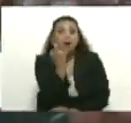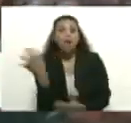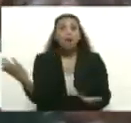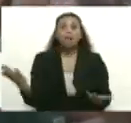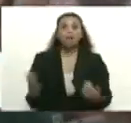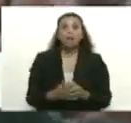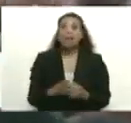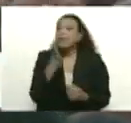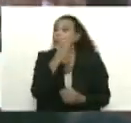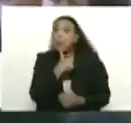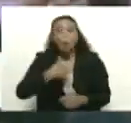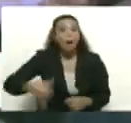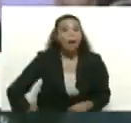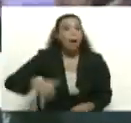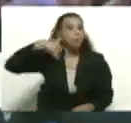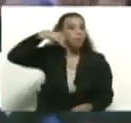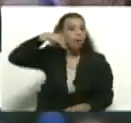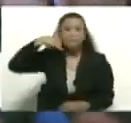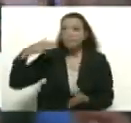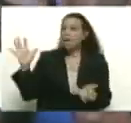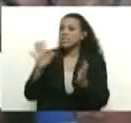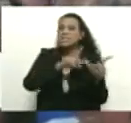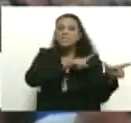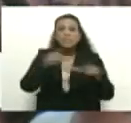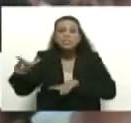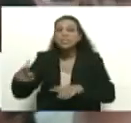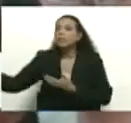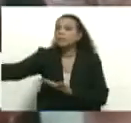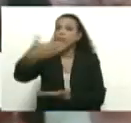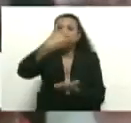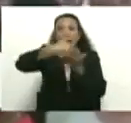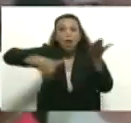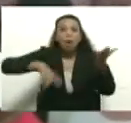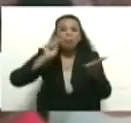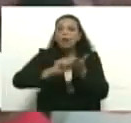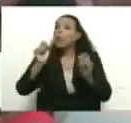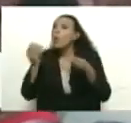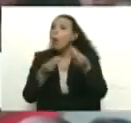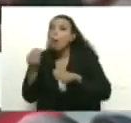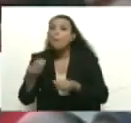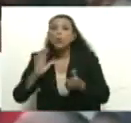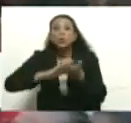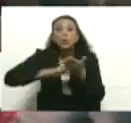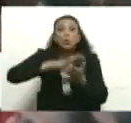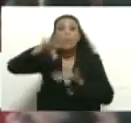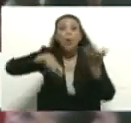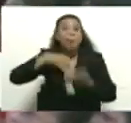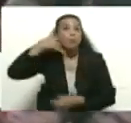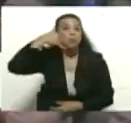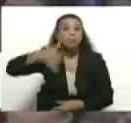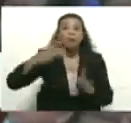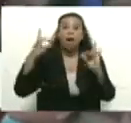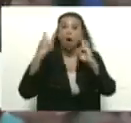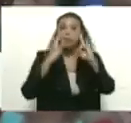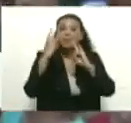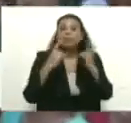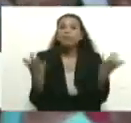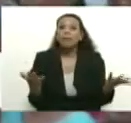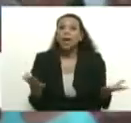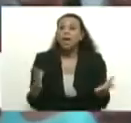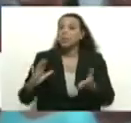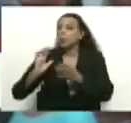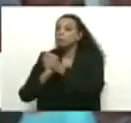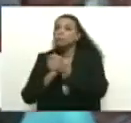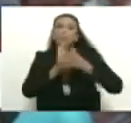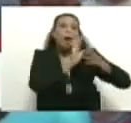Que no hay Cantebé, yo me llevo de una vez la tarea para ver cómo le damos solución al problema, porque una mano lava la otra y entre las